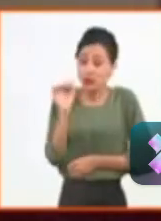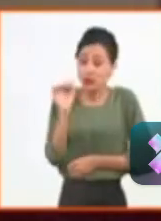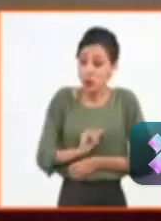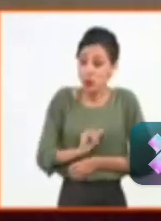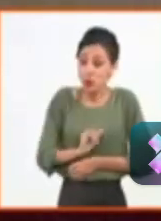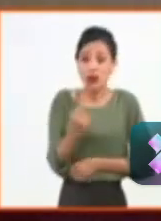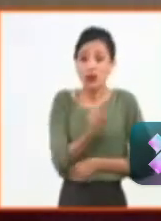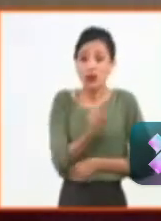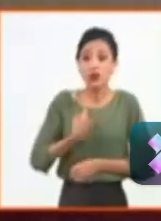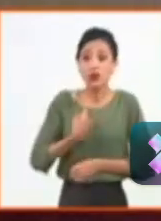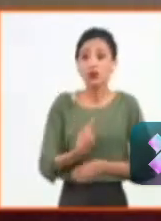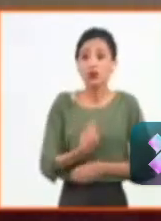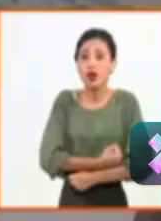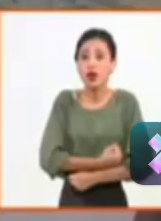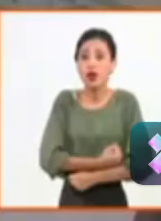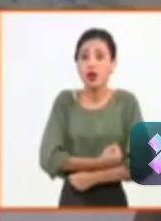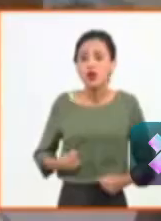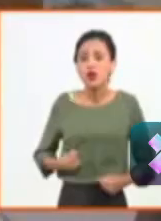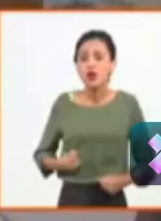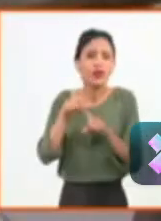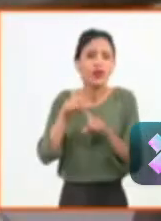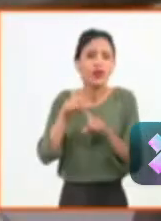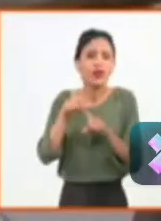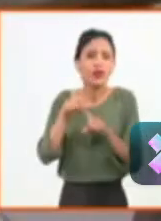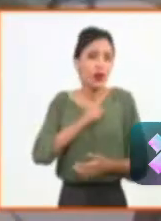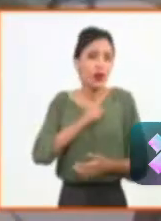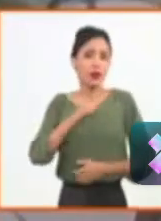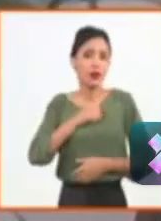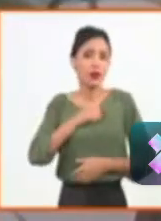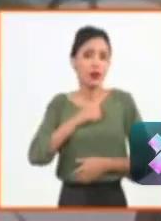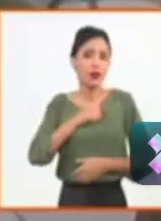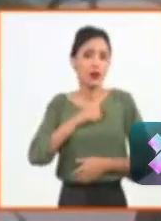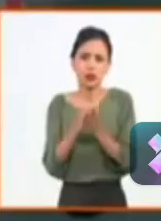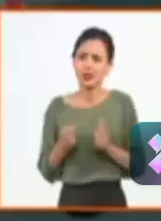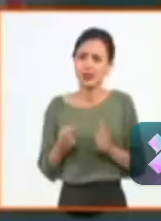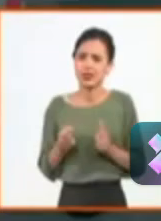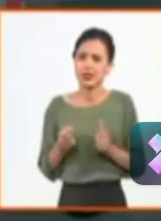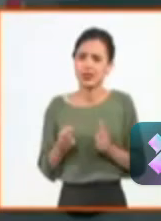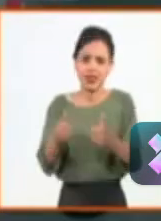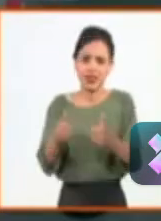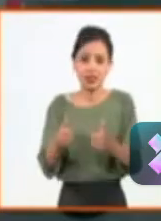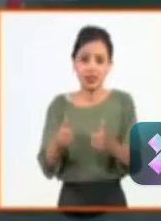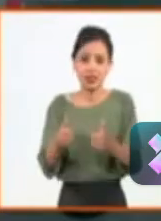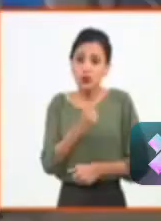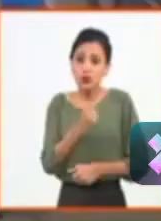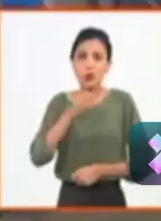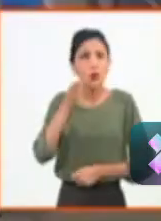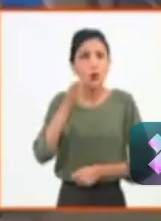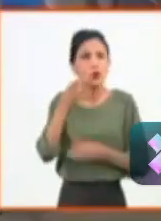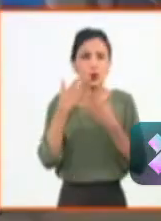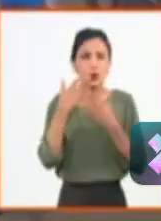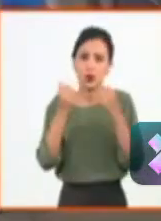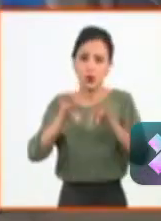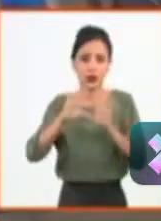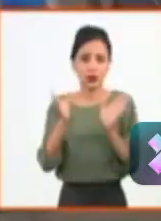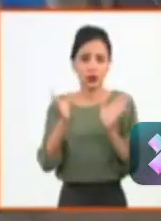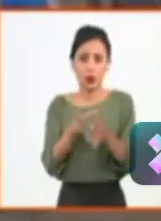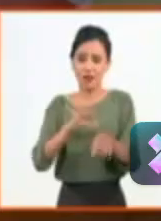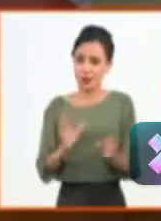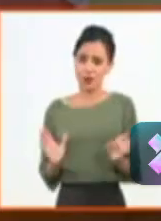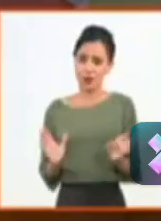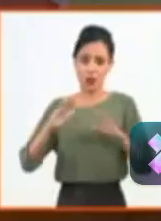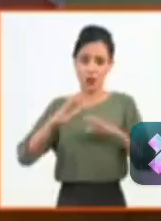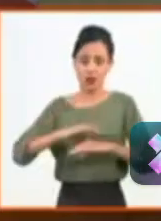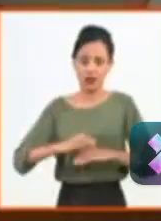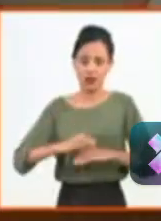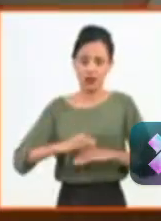estamos esforzando es por un buen resultado. Si estamos haciendo cosas es para mejores cosas. Y eso es lo que precisamente